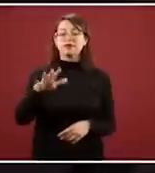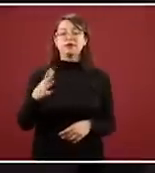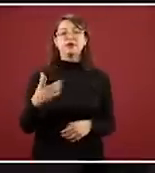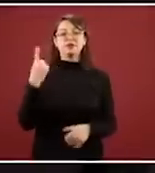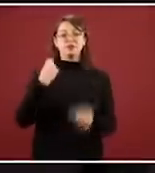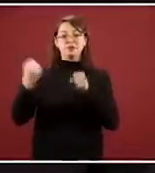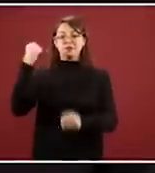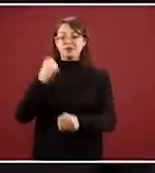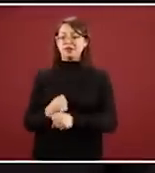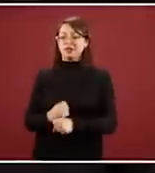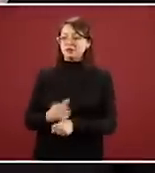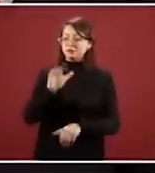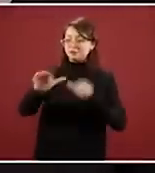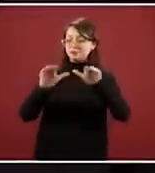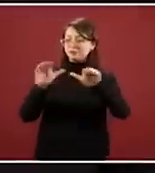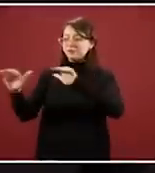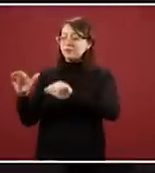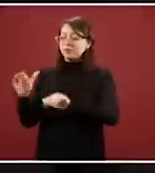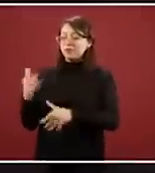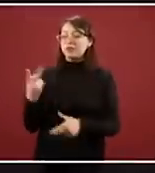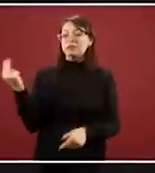pasado, que necesitaba un año más.